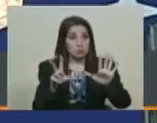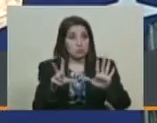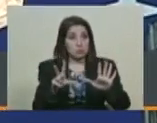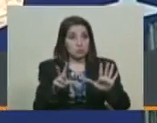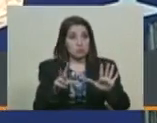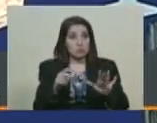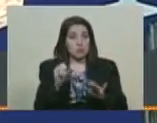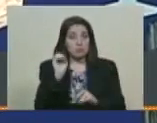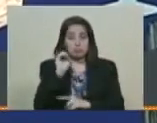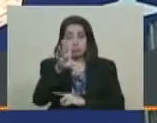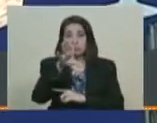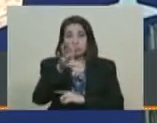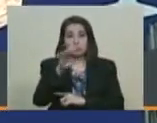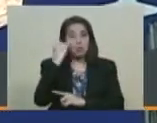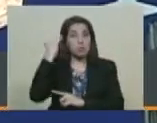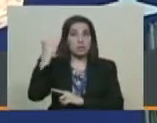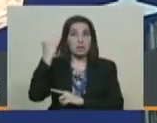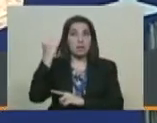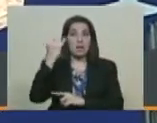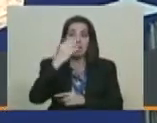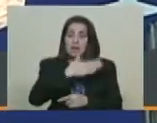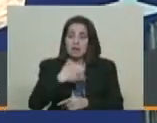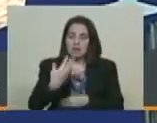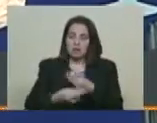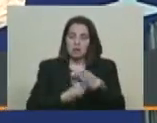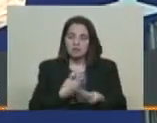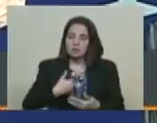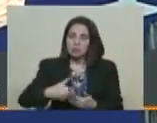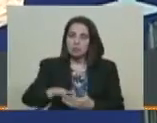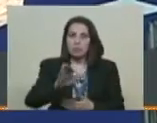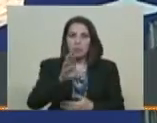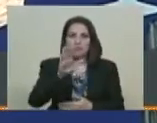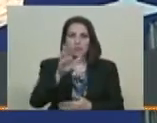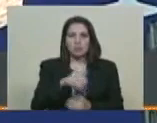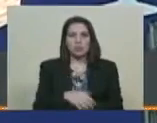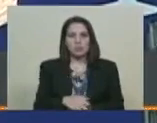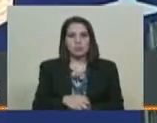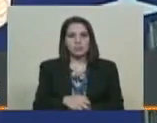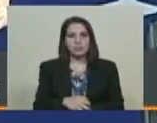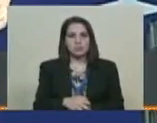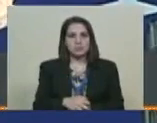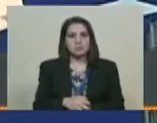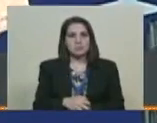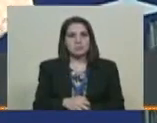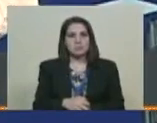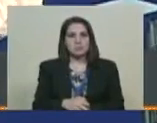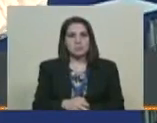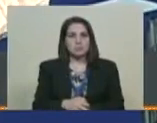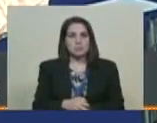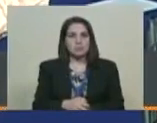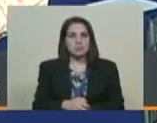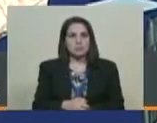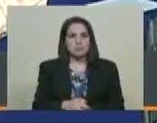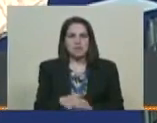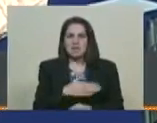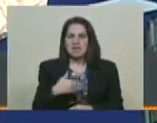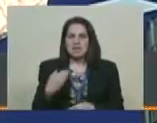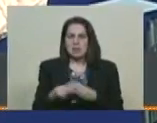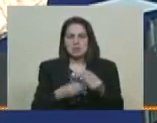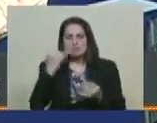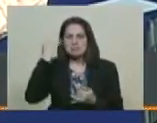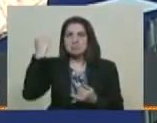una idea que quiero concretar muy pronto. Muy pronto. Quiero concretar